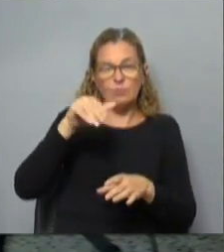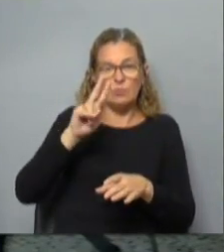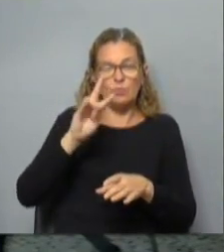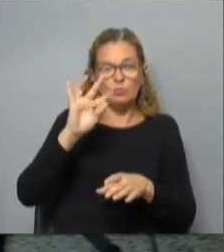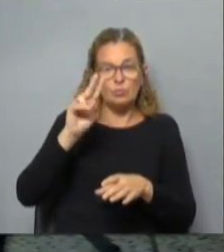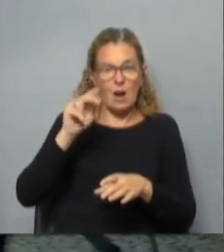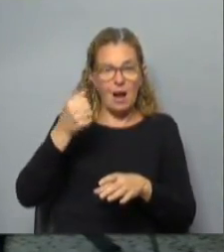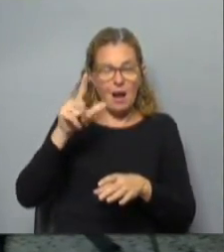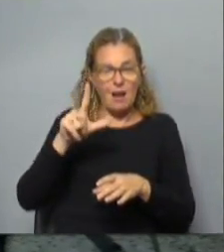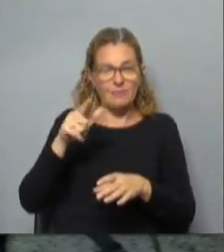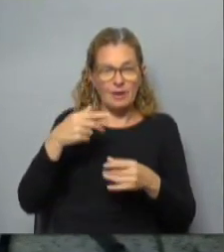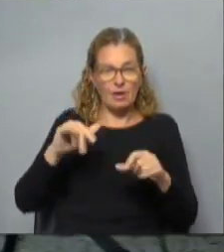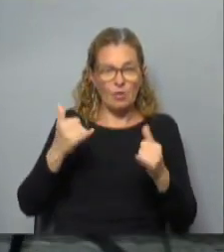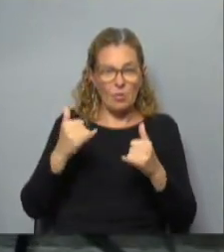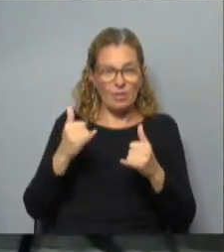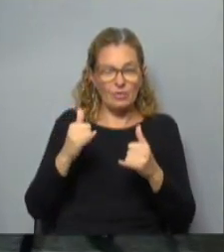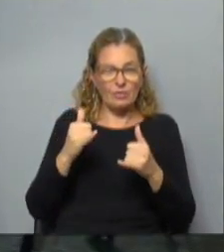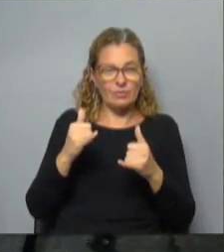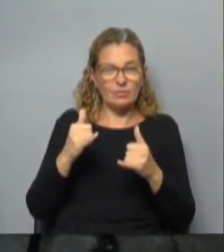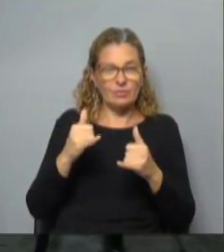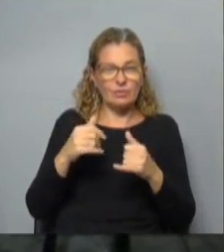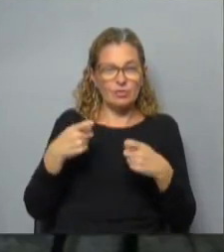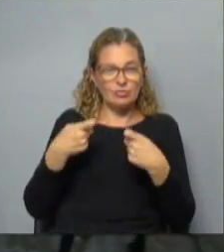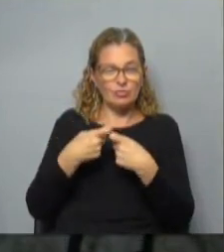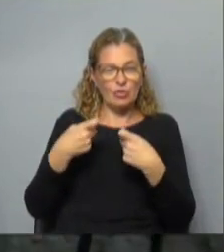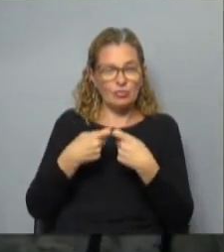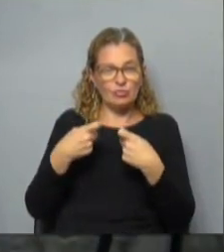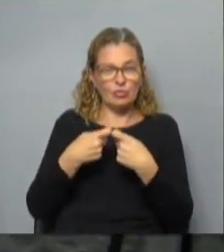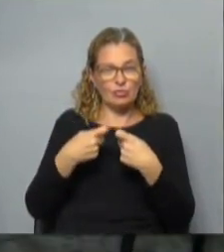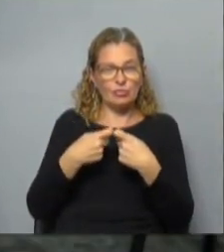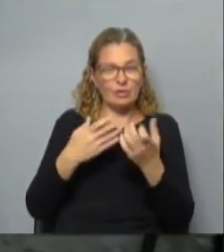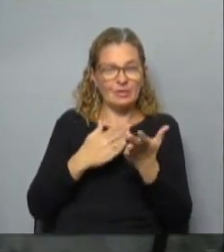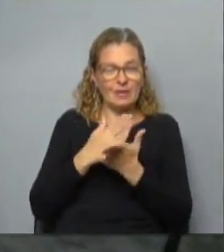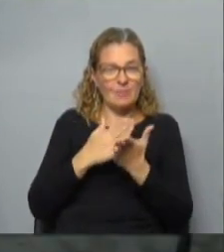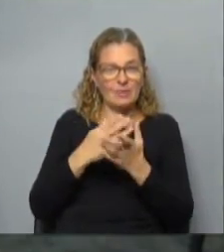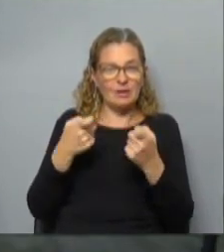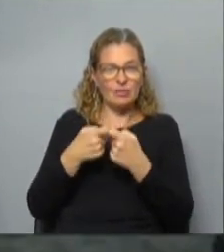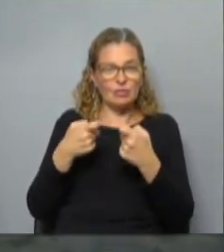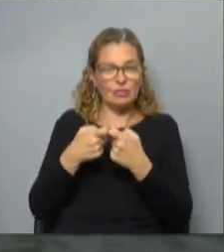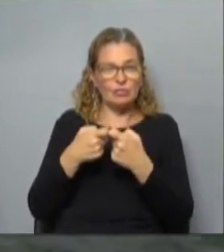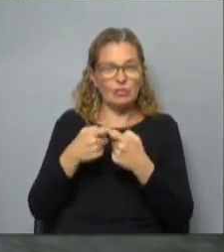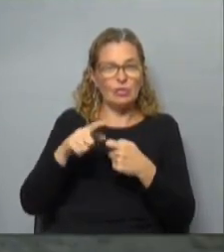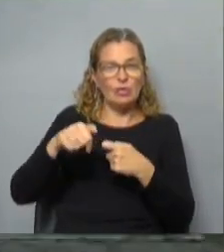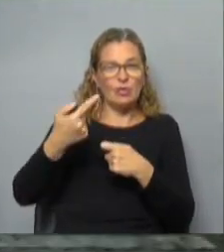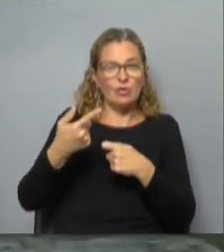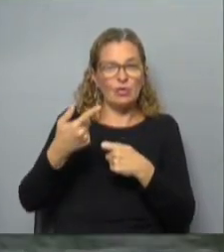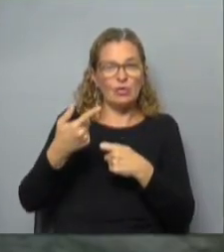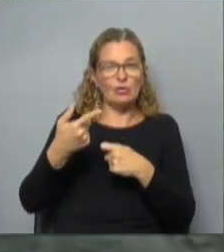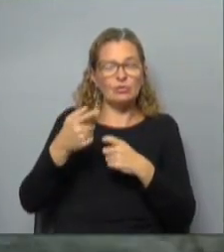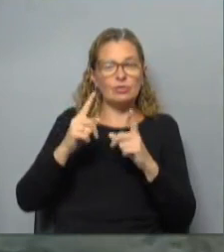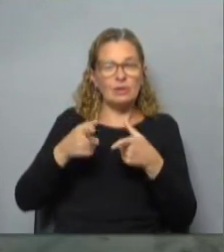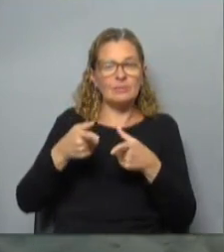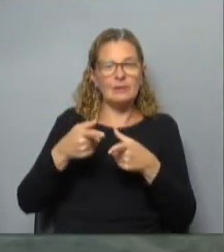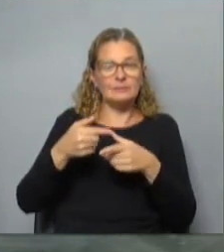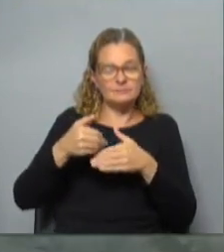futbolistas para jugadores se pararon para socios vitalicios y socios honorarios el resto de los circuitos estuvieron a